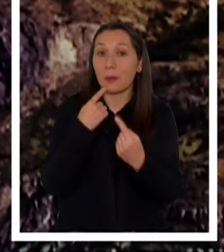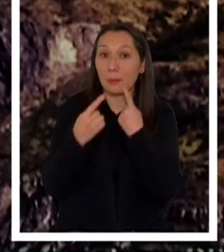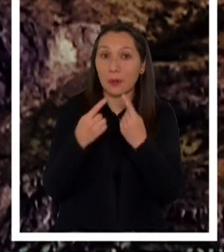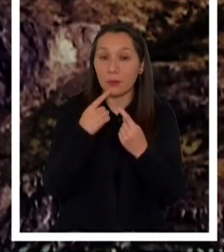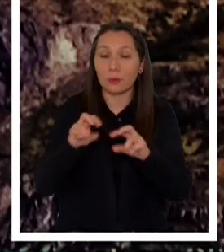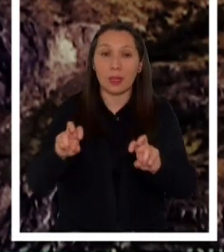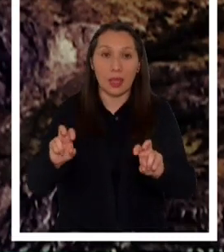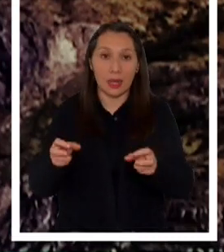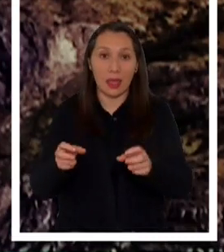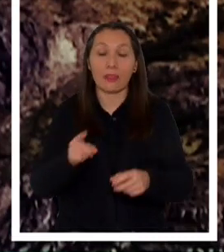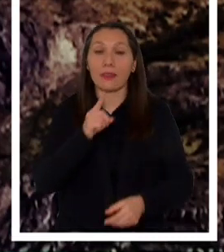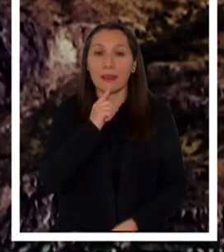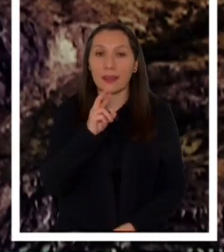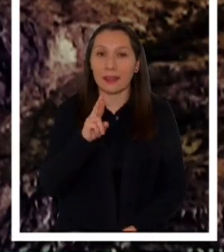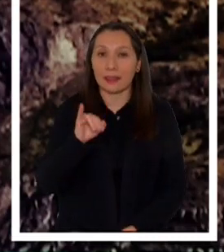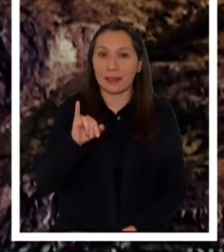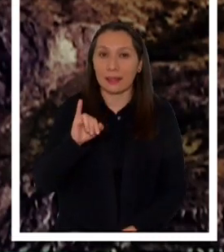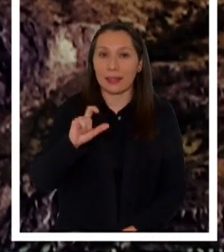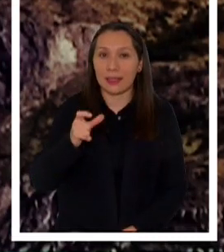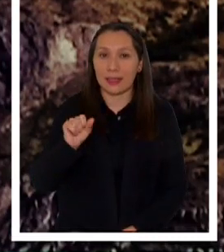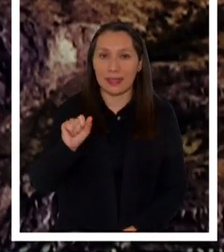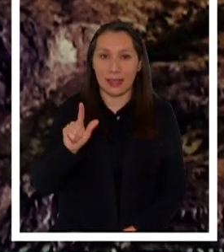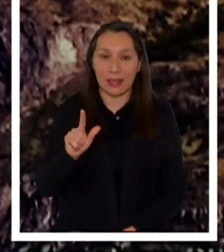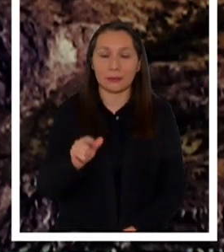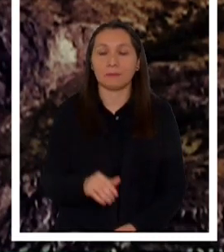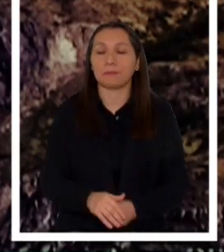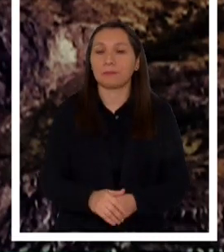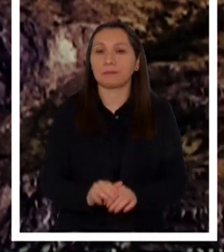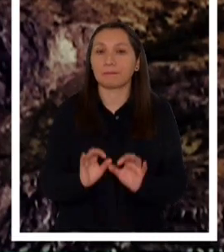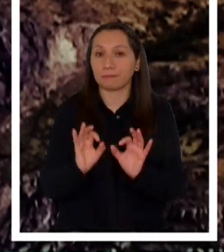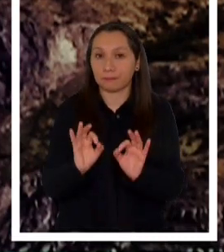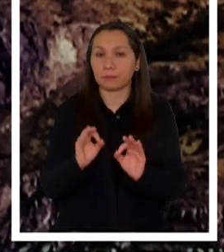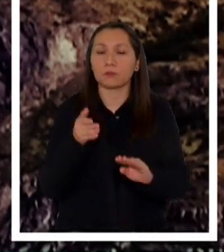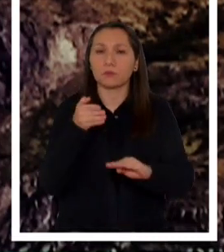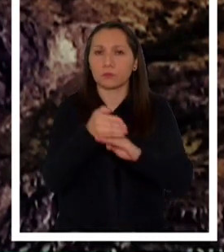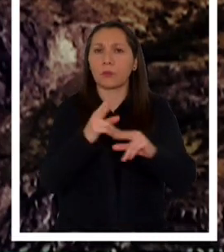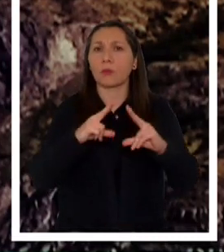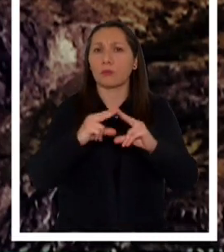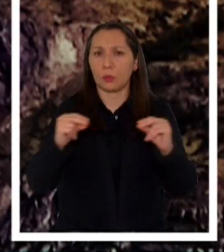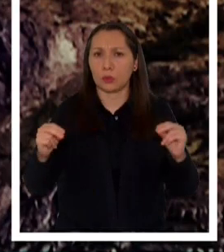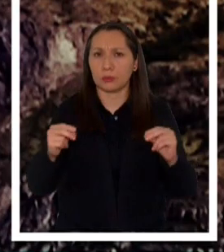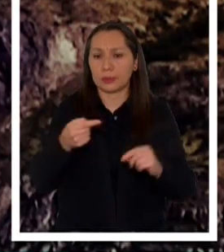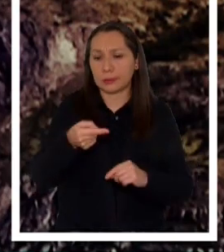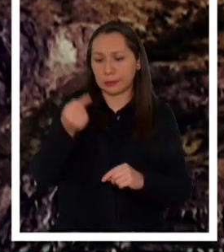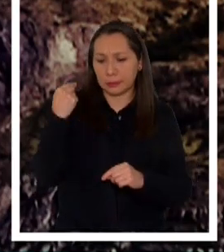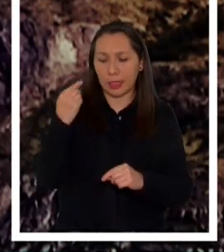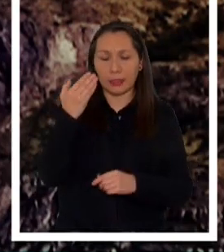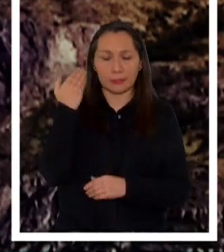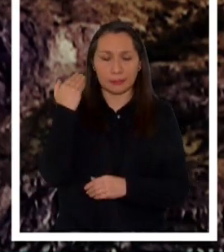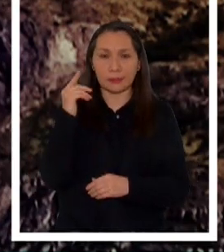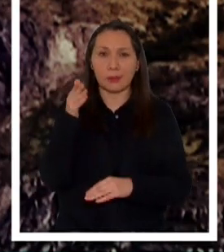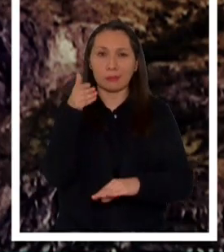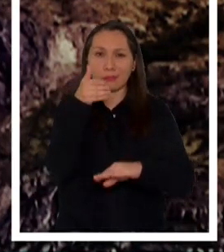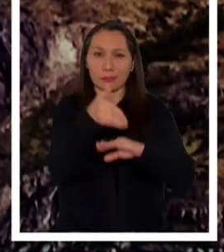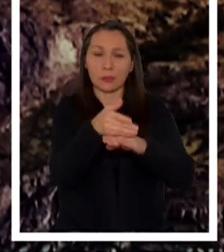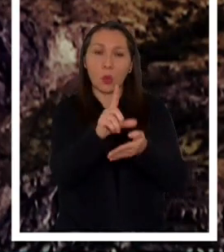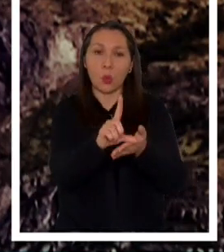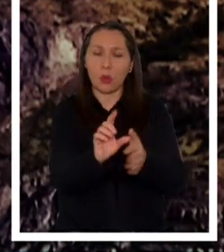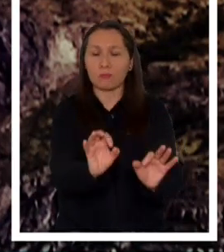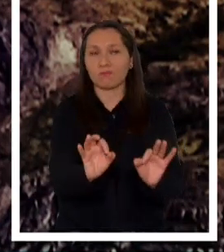a la radio trigal efectivamente estuvimos en pichilemu la semana anterior en un lugar